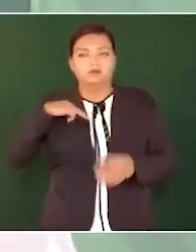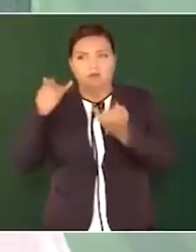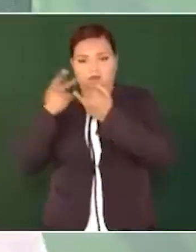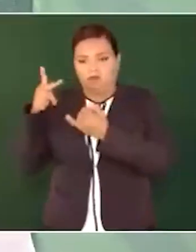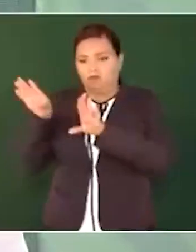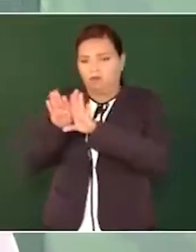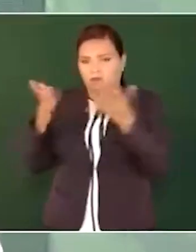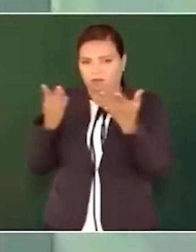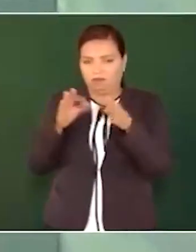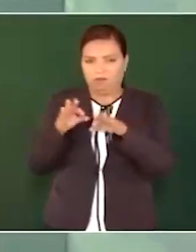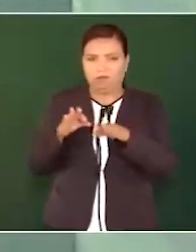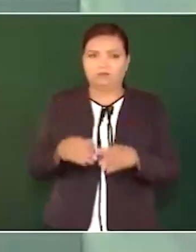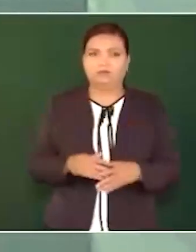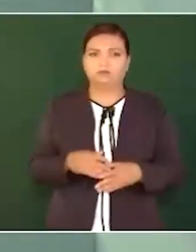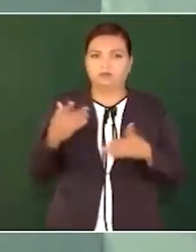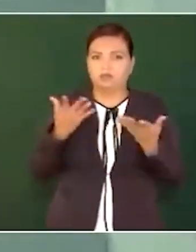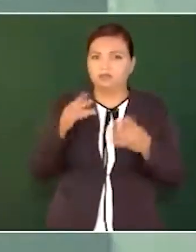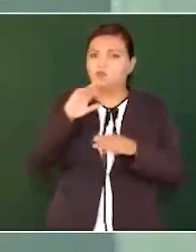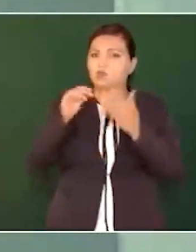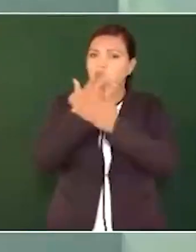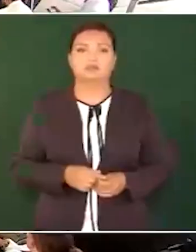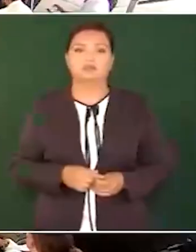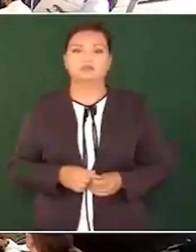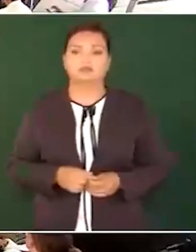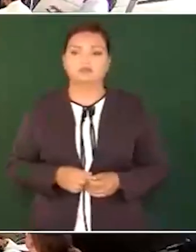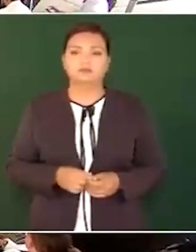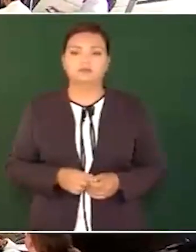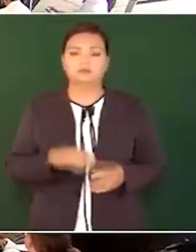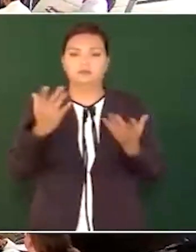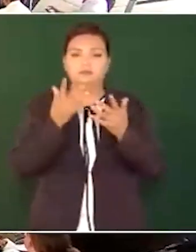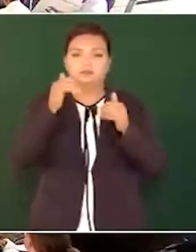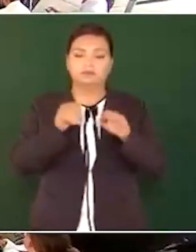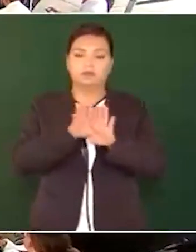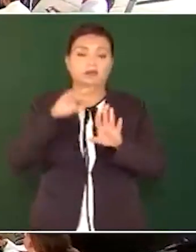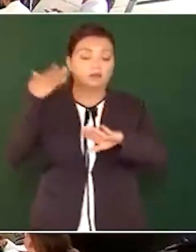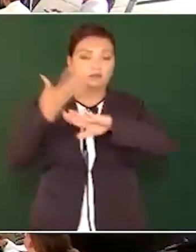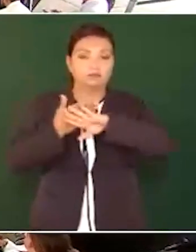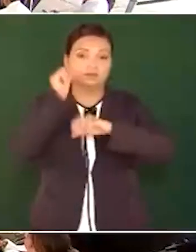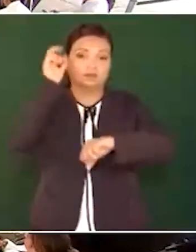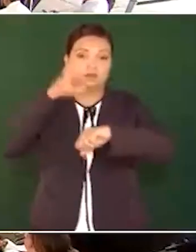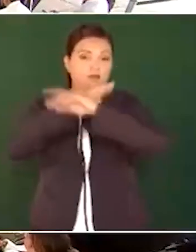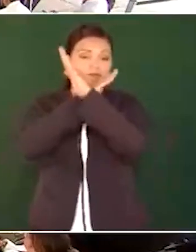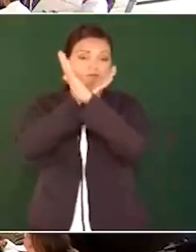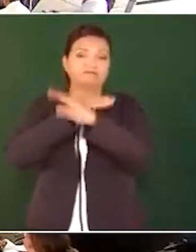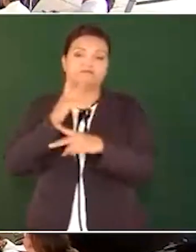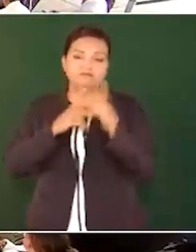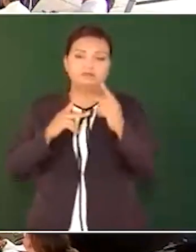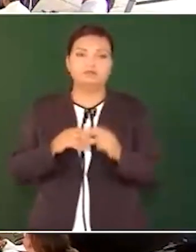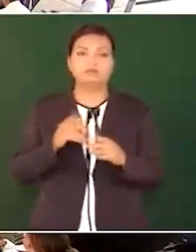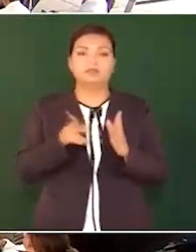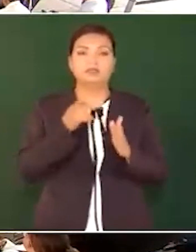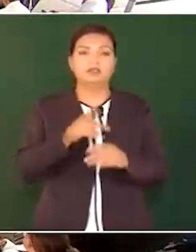perjudicar a miles de trabajadores de Mexicana de Aviación, pues con esos amparos no pueden recibir ningún monto. Además, el titular